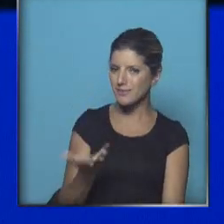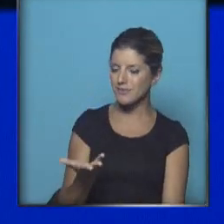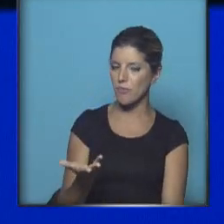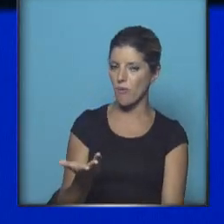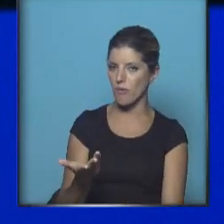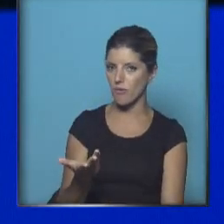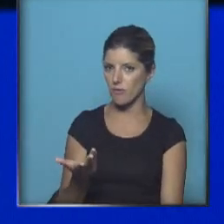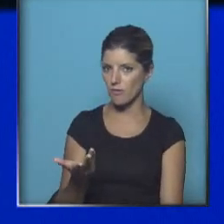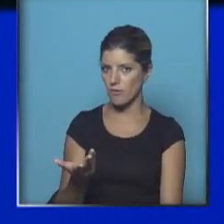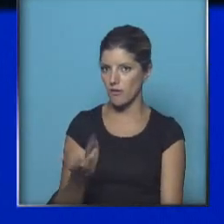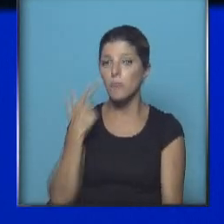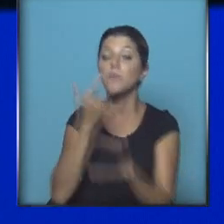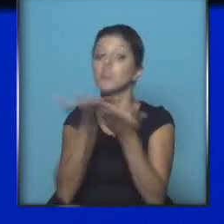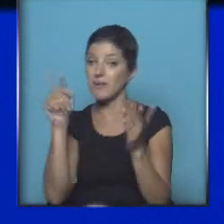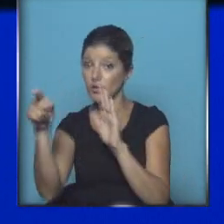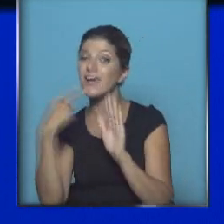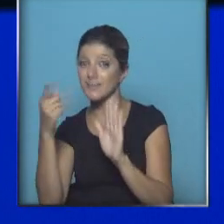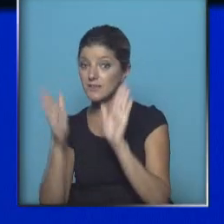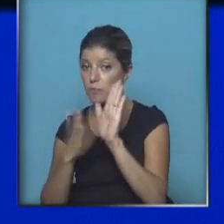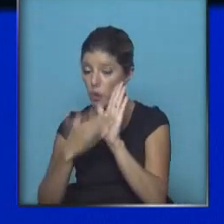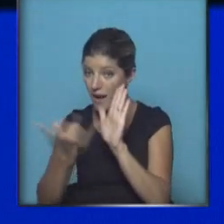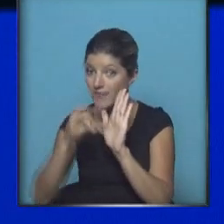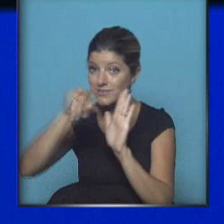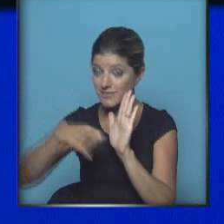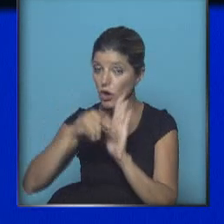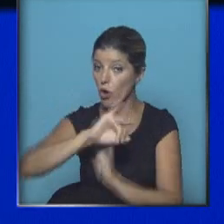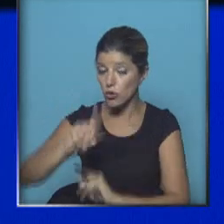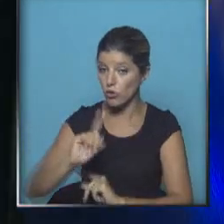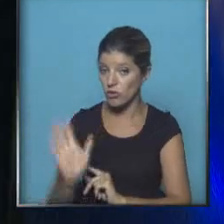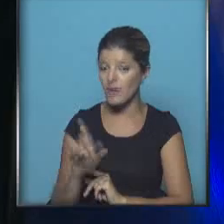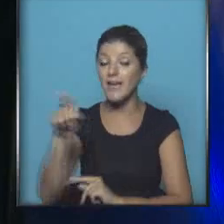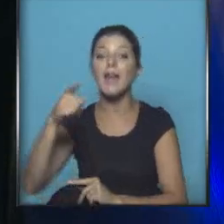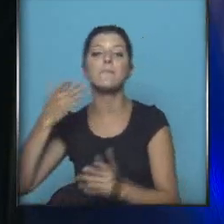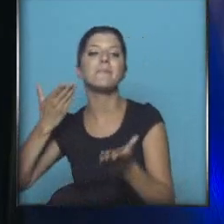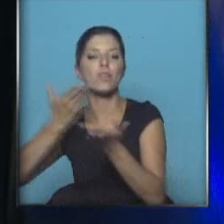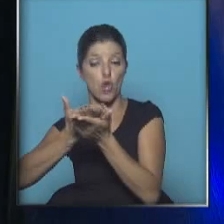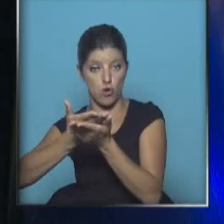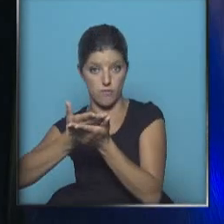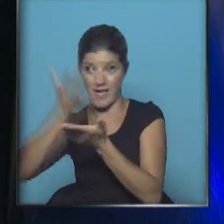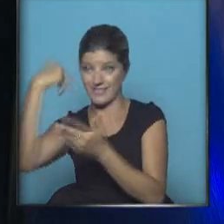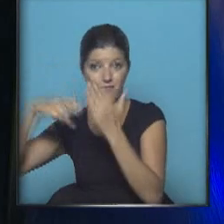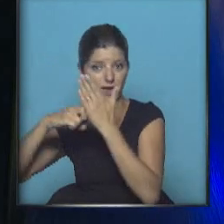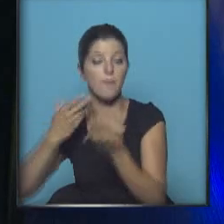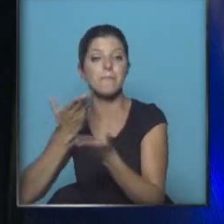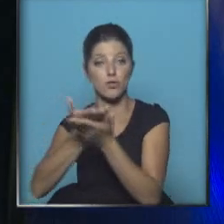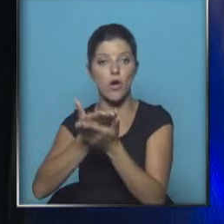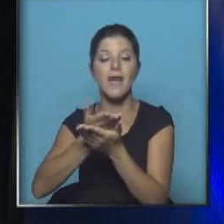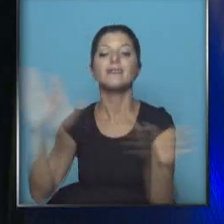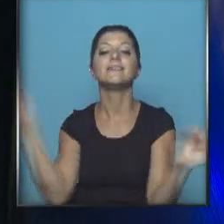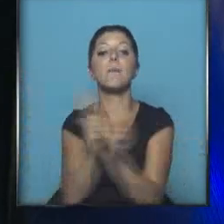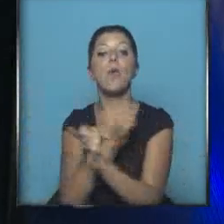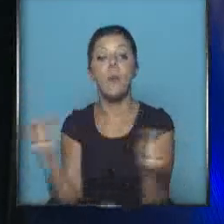ver si en lo que él dice hay algún sustento o no. Y él había pedido que se